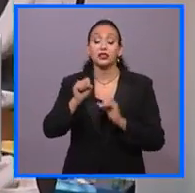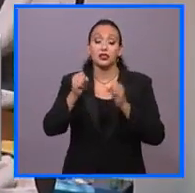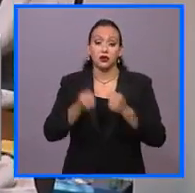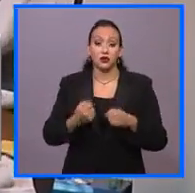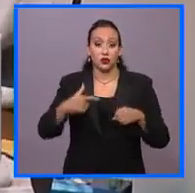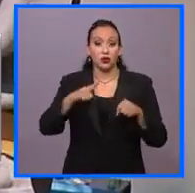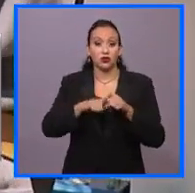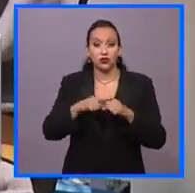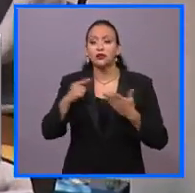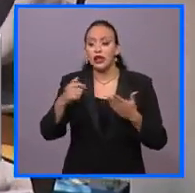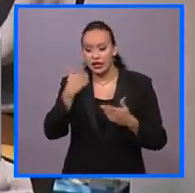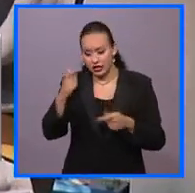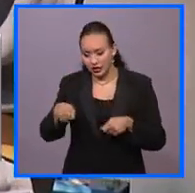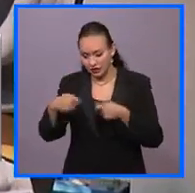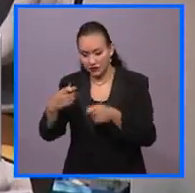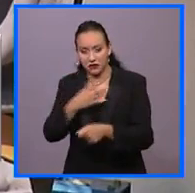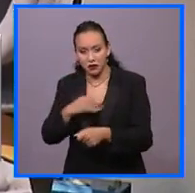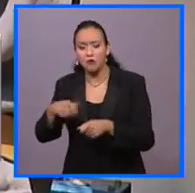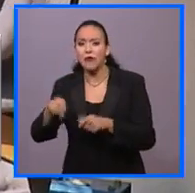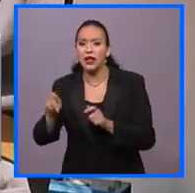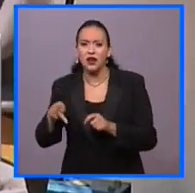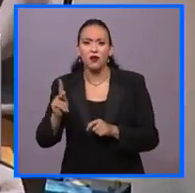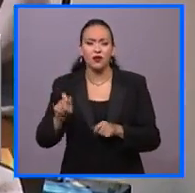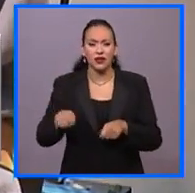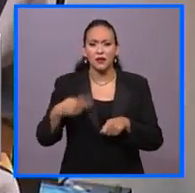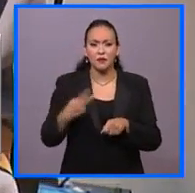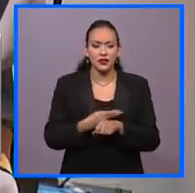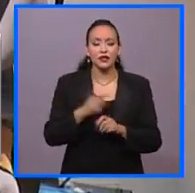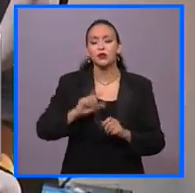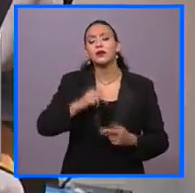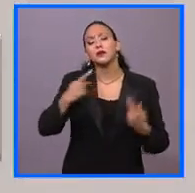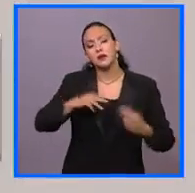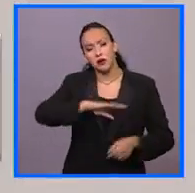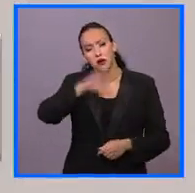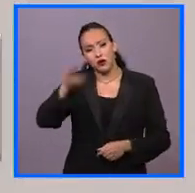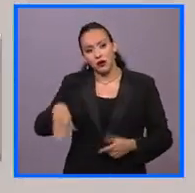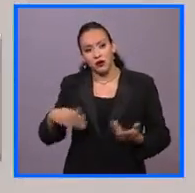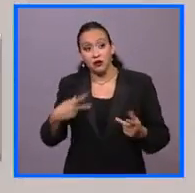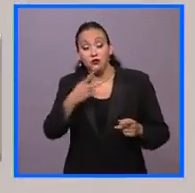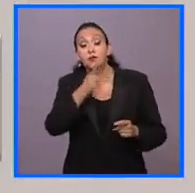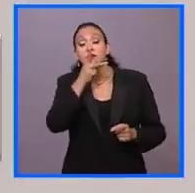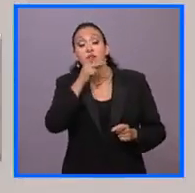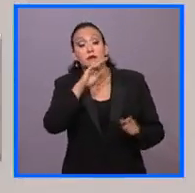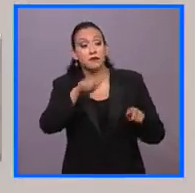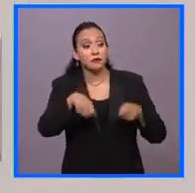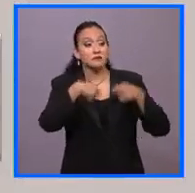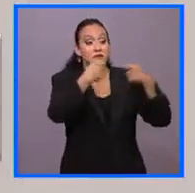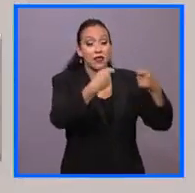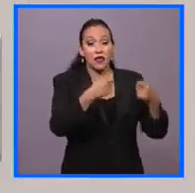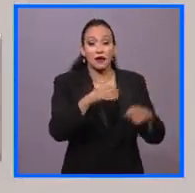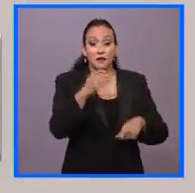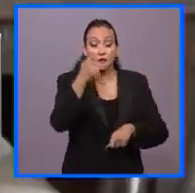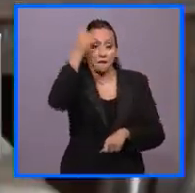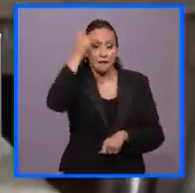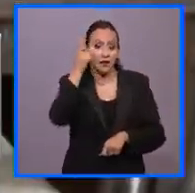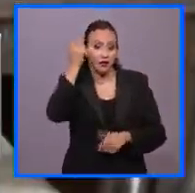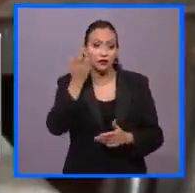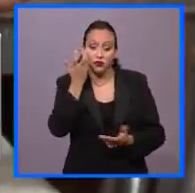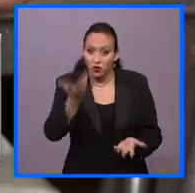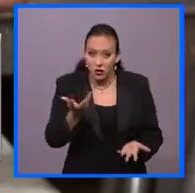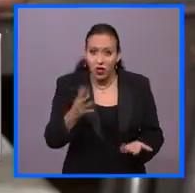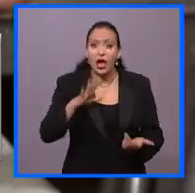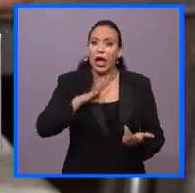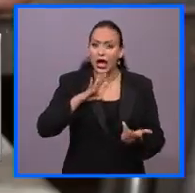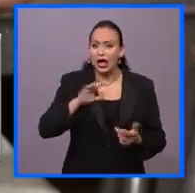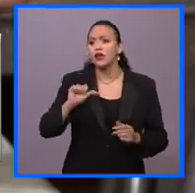por excluir el derecho a recibir una pensión por muerte a los padres del trabajador fallecido cuando existen otros beneficiarios